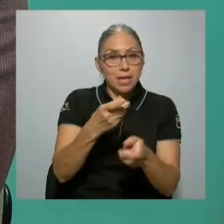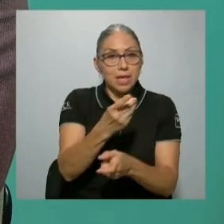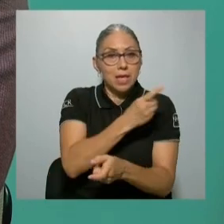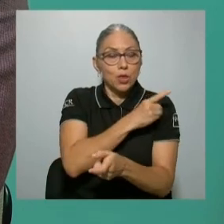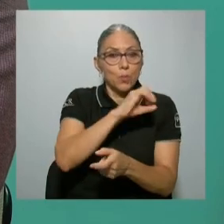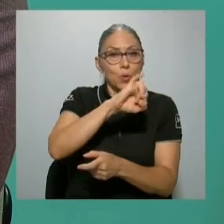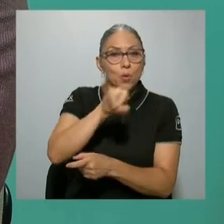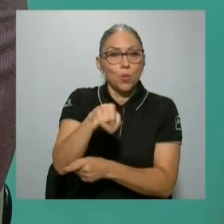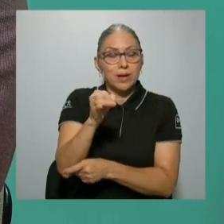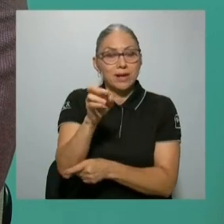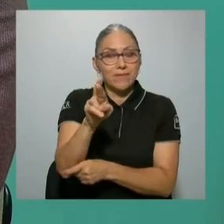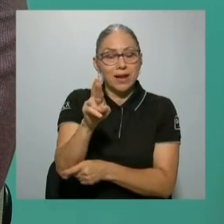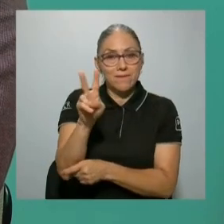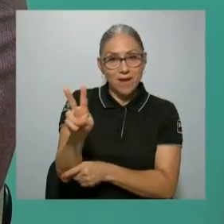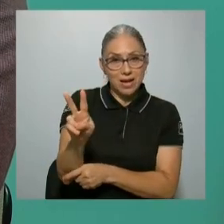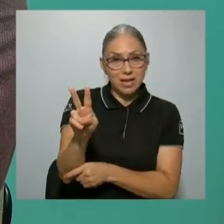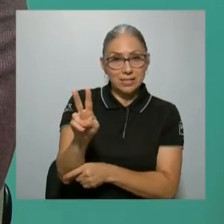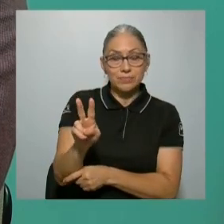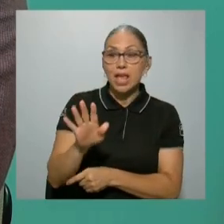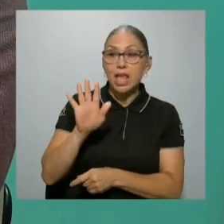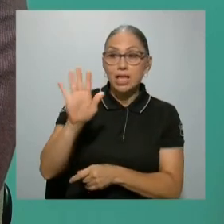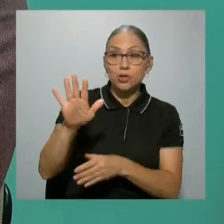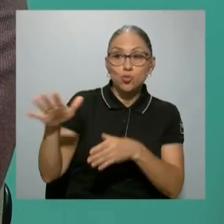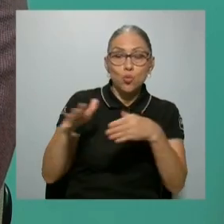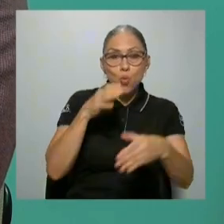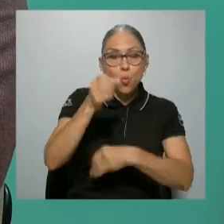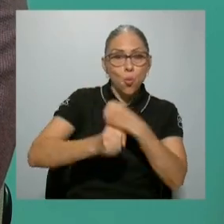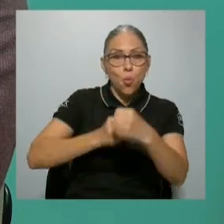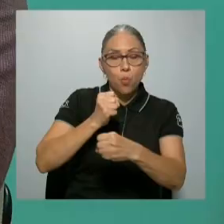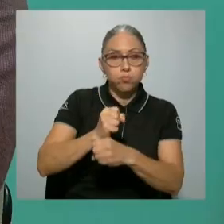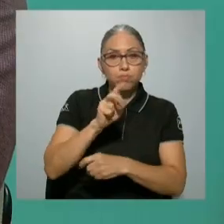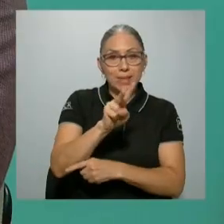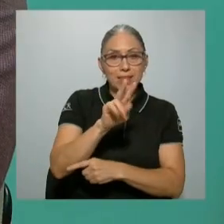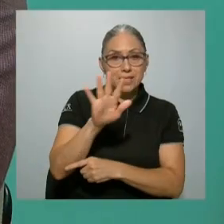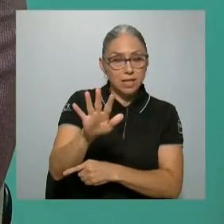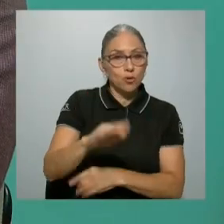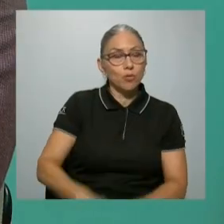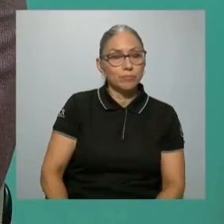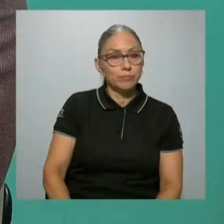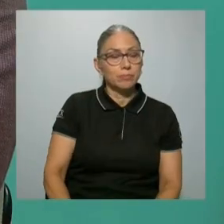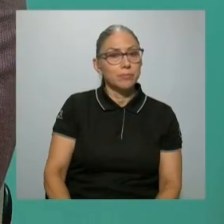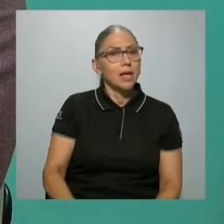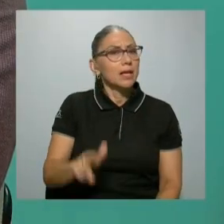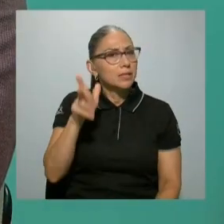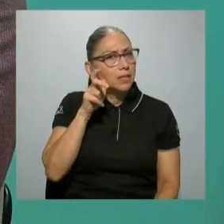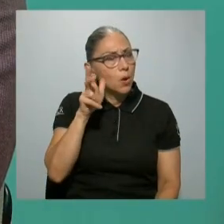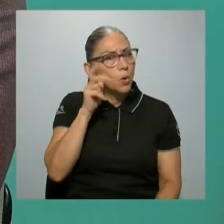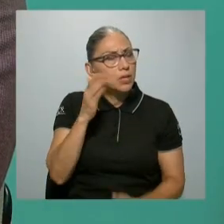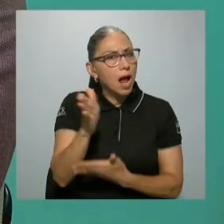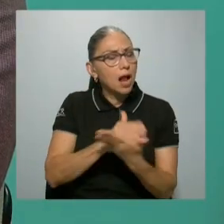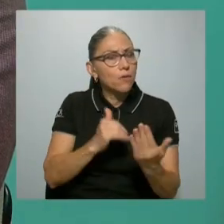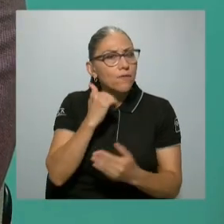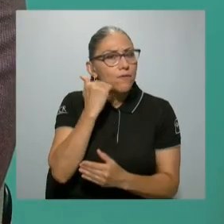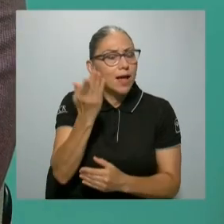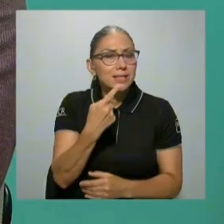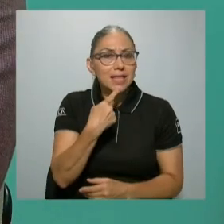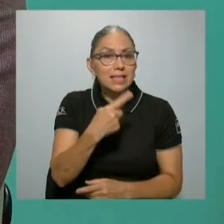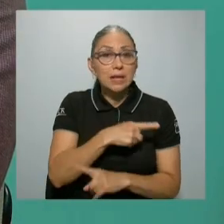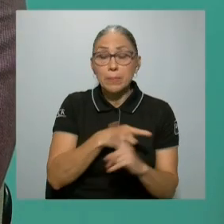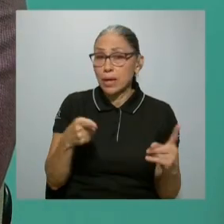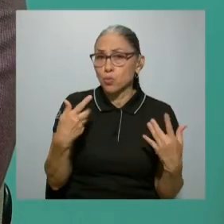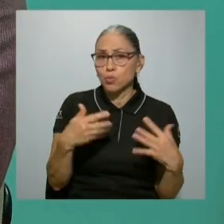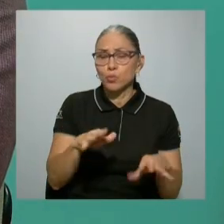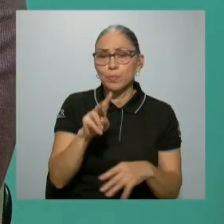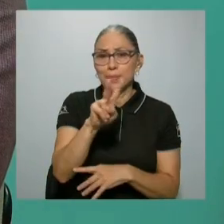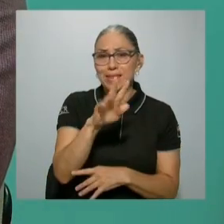Vargas, en su 25 aniversario. Suena un tanto sencillo de decir, pero 25